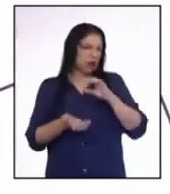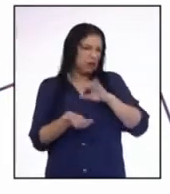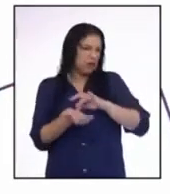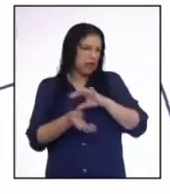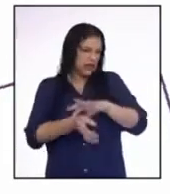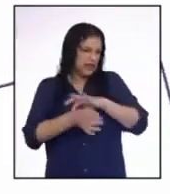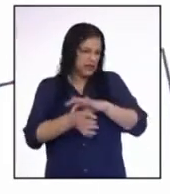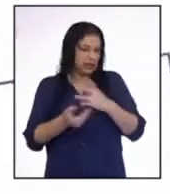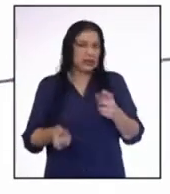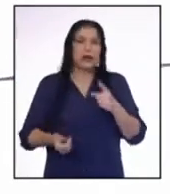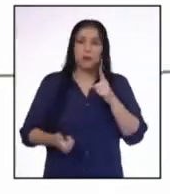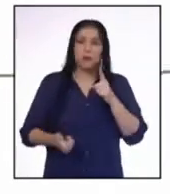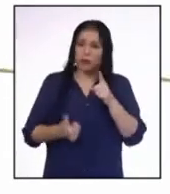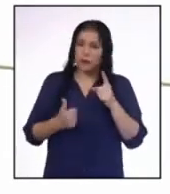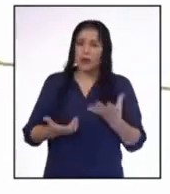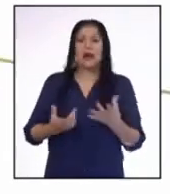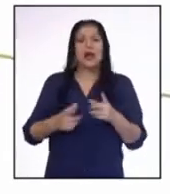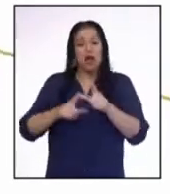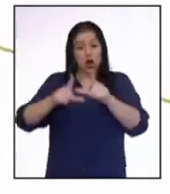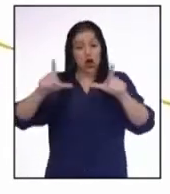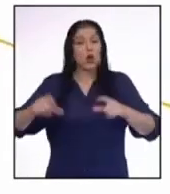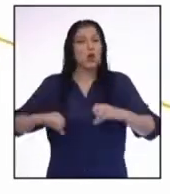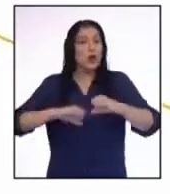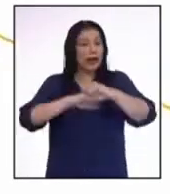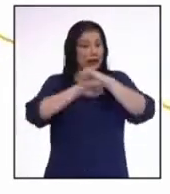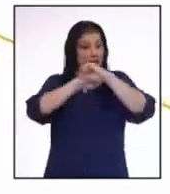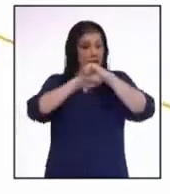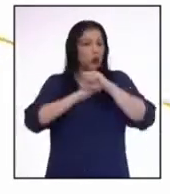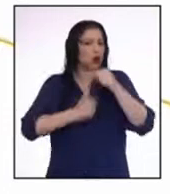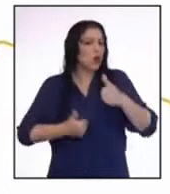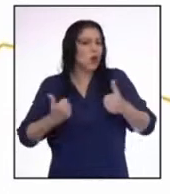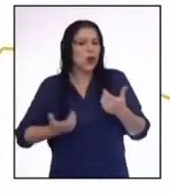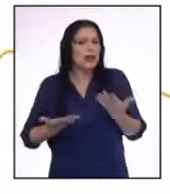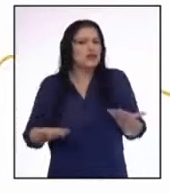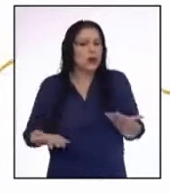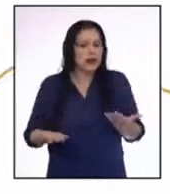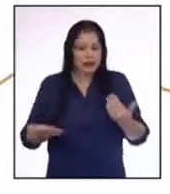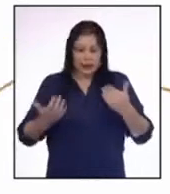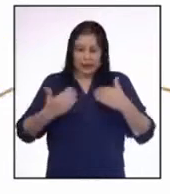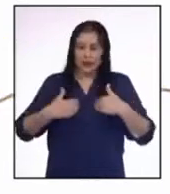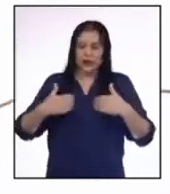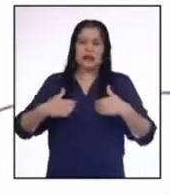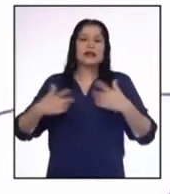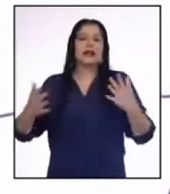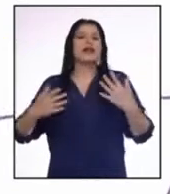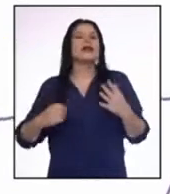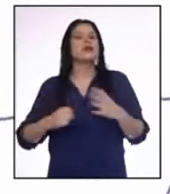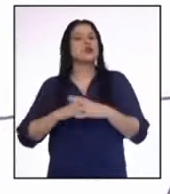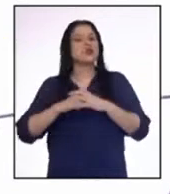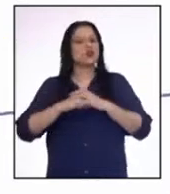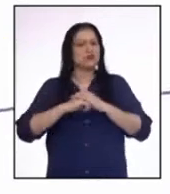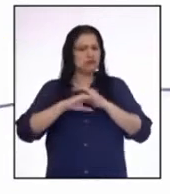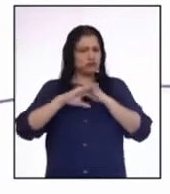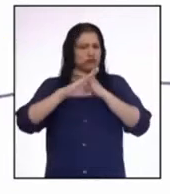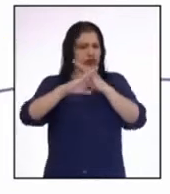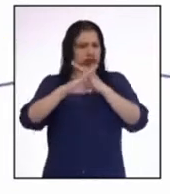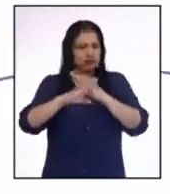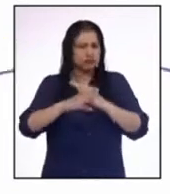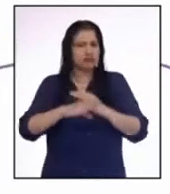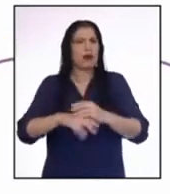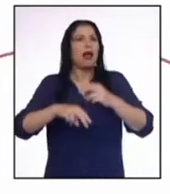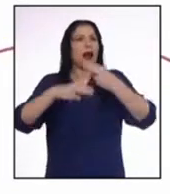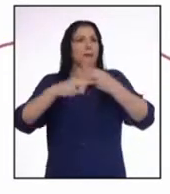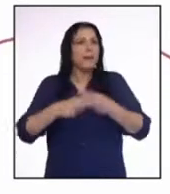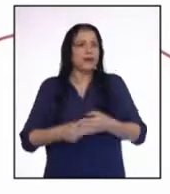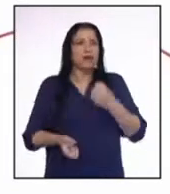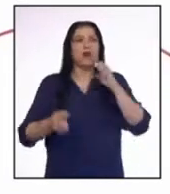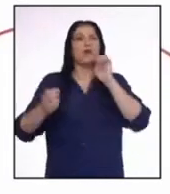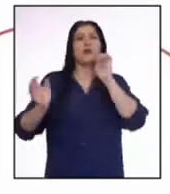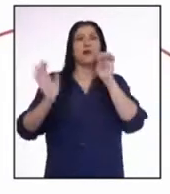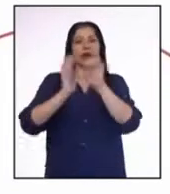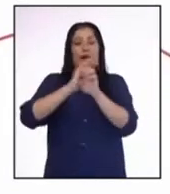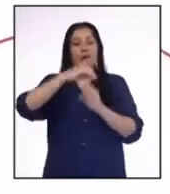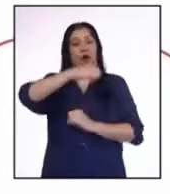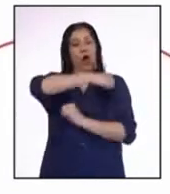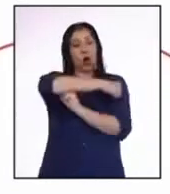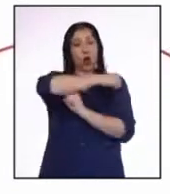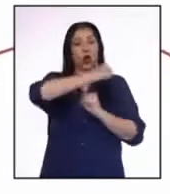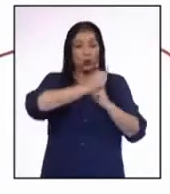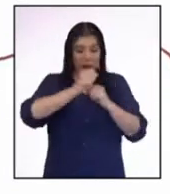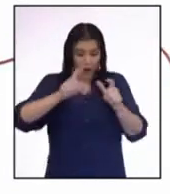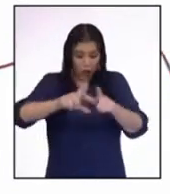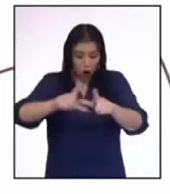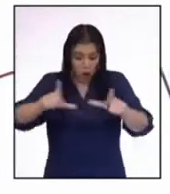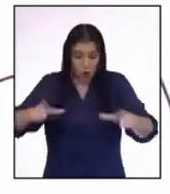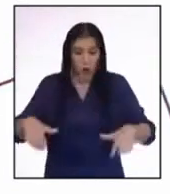recomendación. Las zonas seguras son aquellas que pueden tener cierta resistencia al peso, como las columnas o los espacios